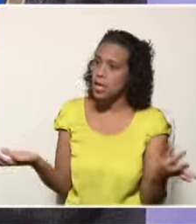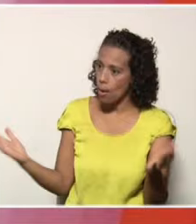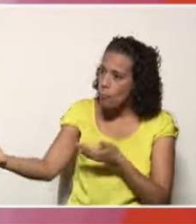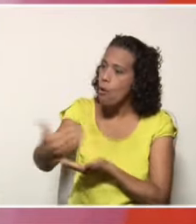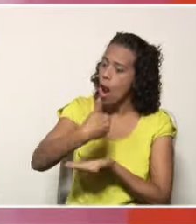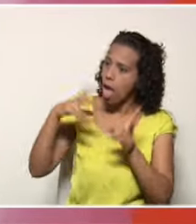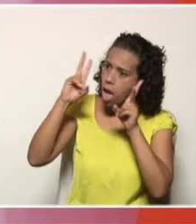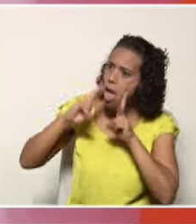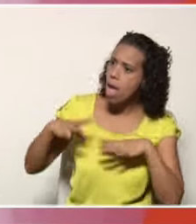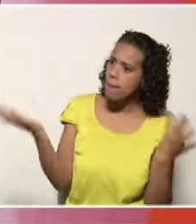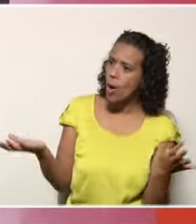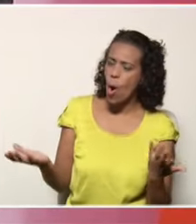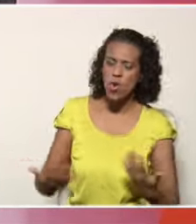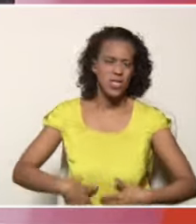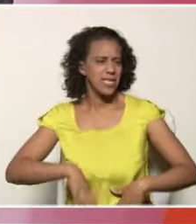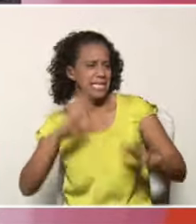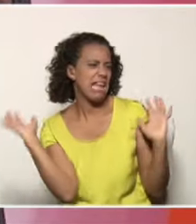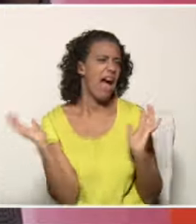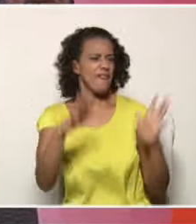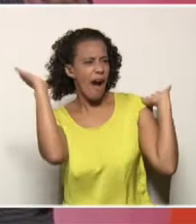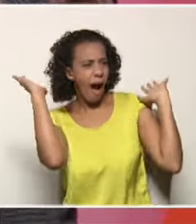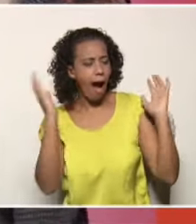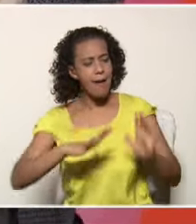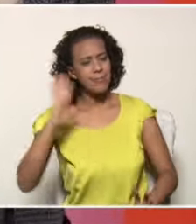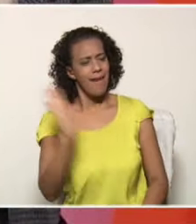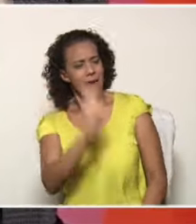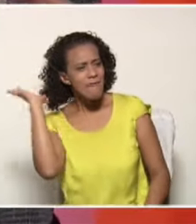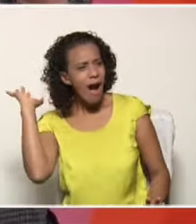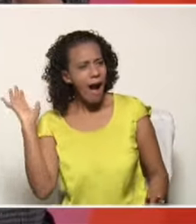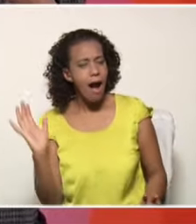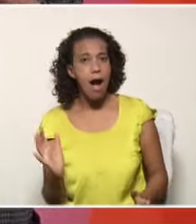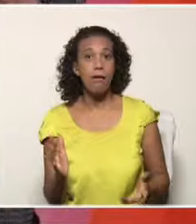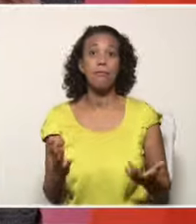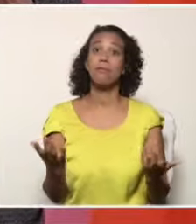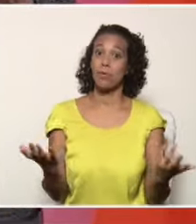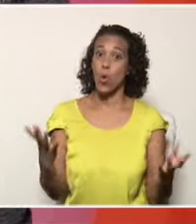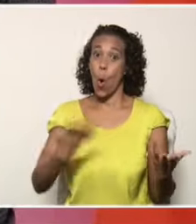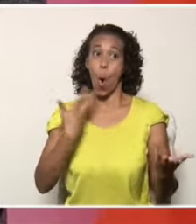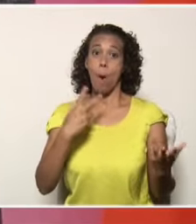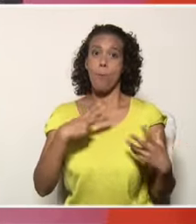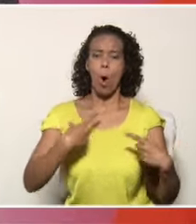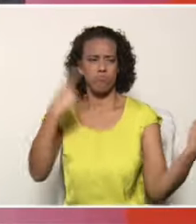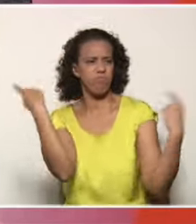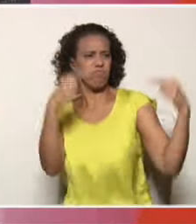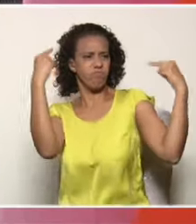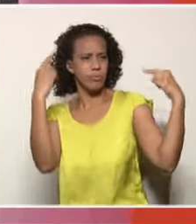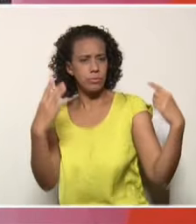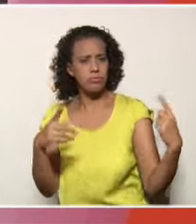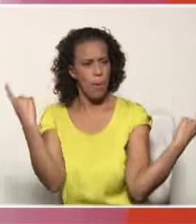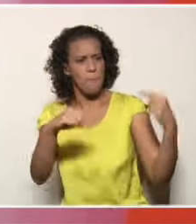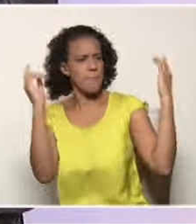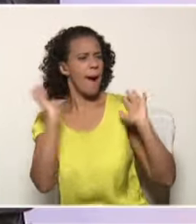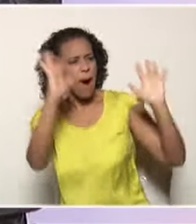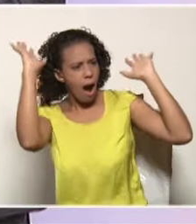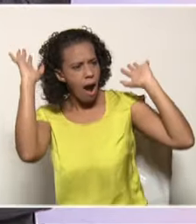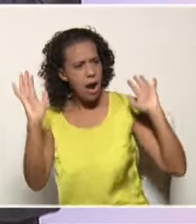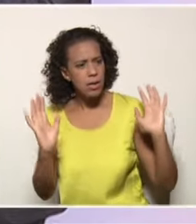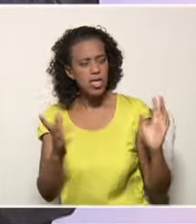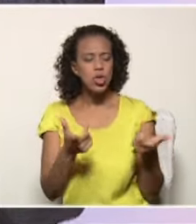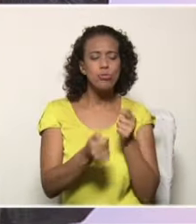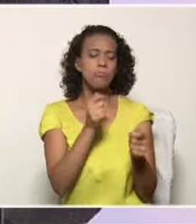por favor, que recogieras tus libros. Tú con un tono alto, un tono, digamos, desafiante, vas a decir, ya va, que